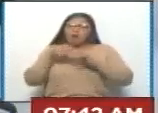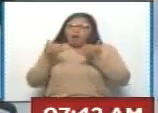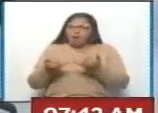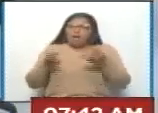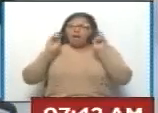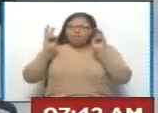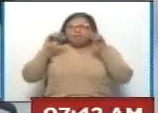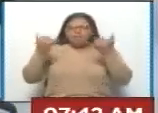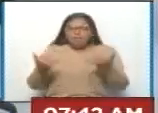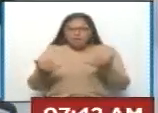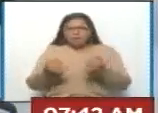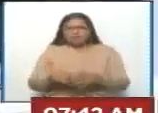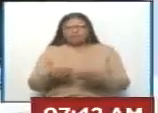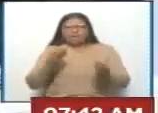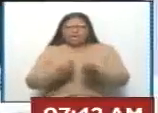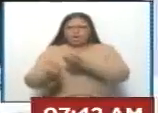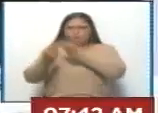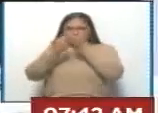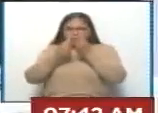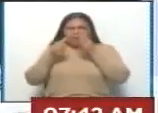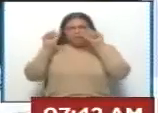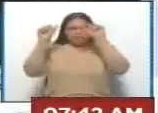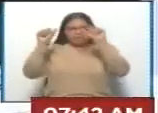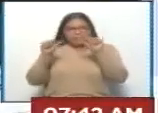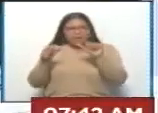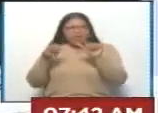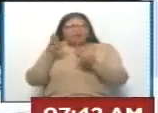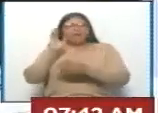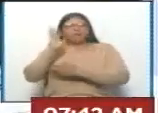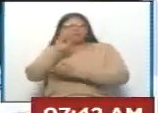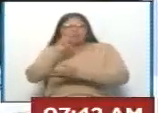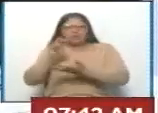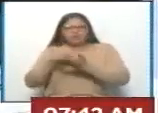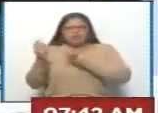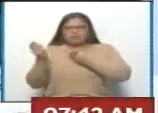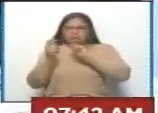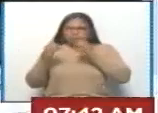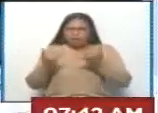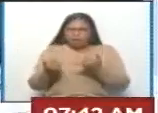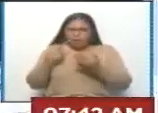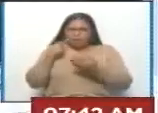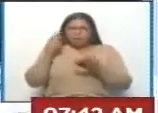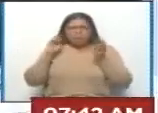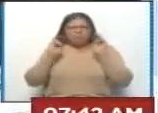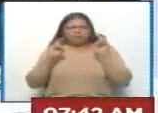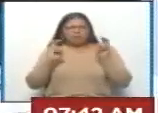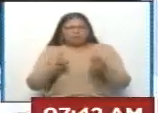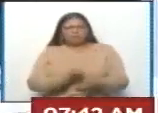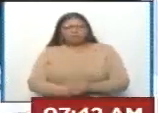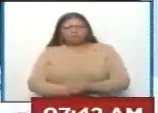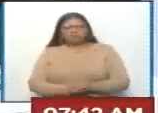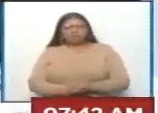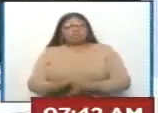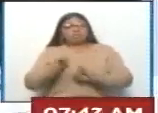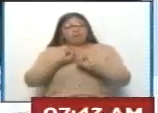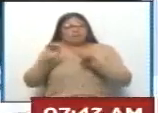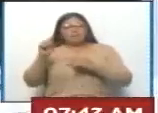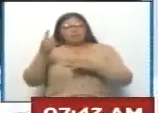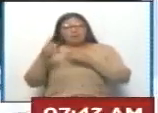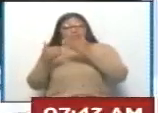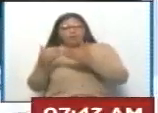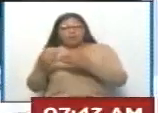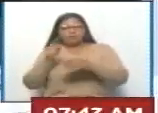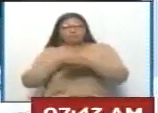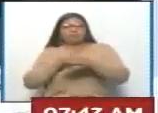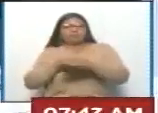tienen que ver con la economía y los temas que se van a debatir allí en la Asamblea Nacional ya en esta primera parte del